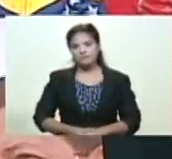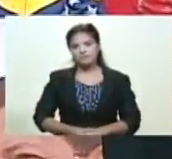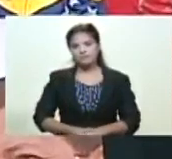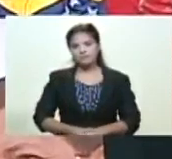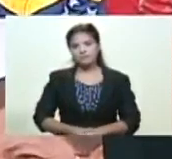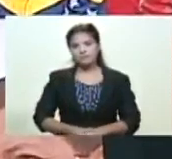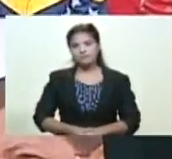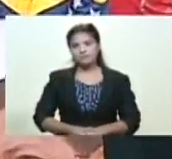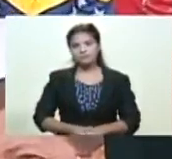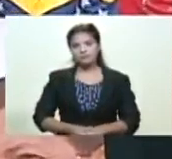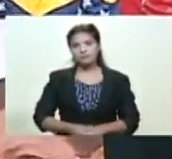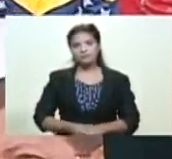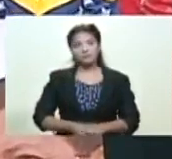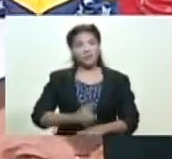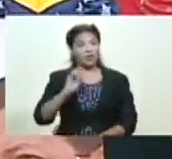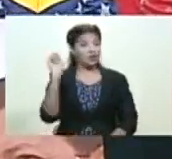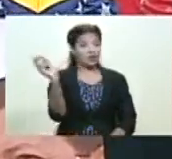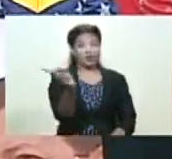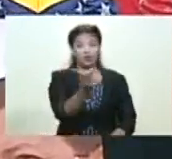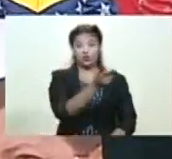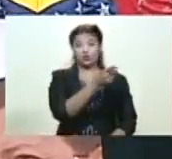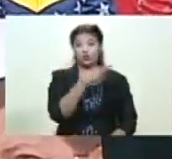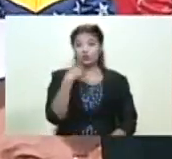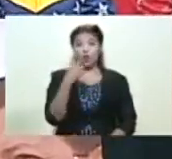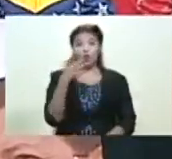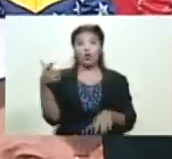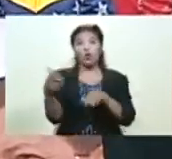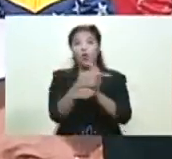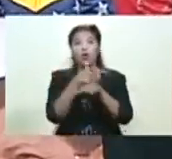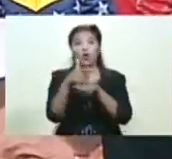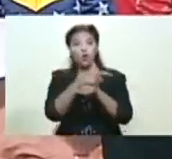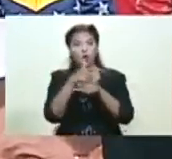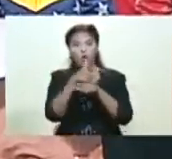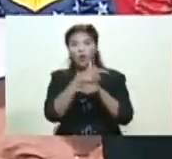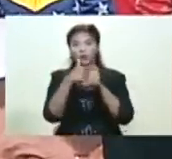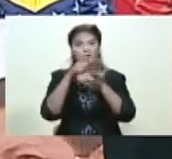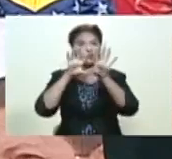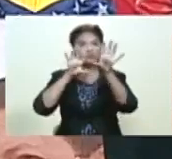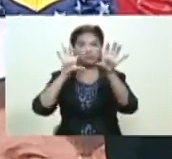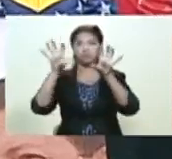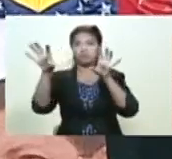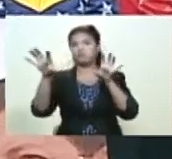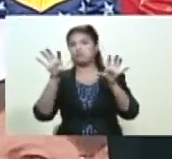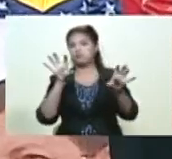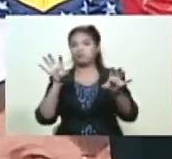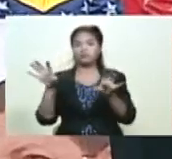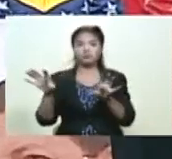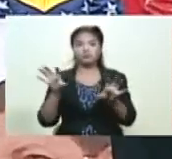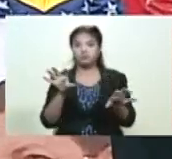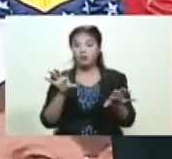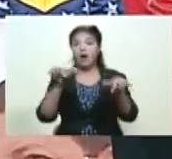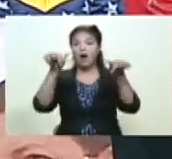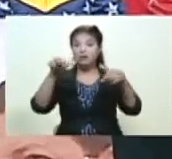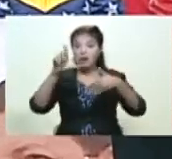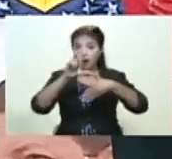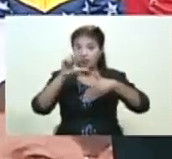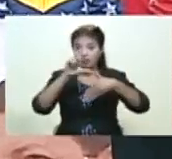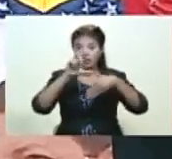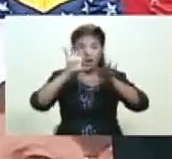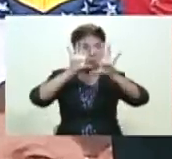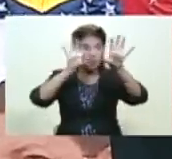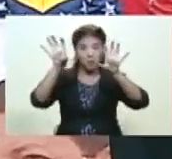Y como un solo coro, los gobiernos entreguistas de la derecha aquí en América